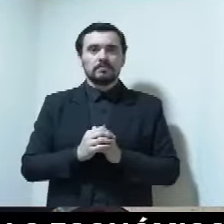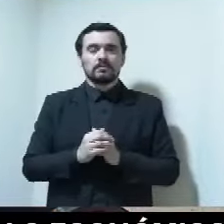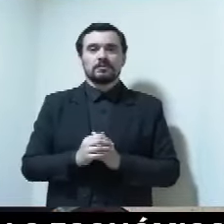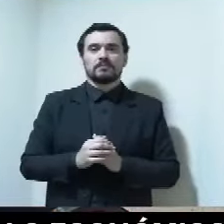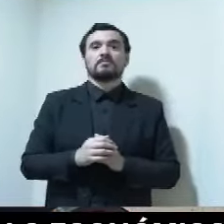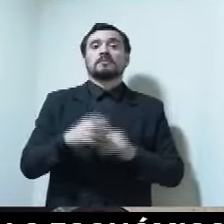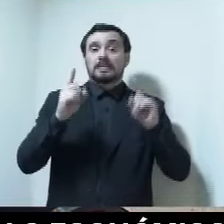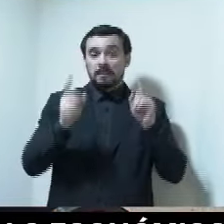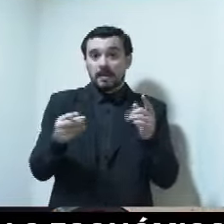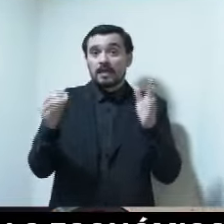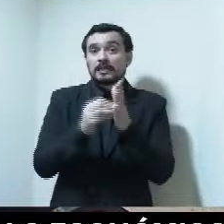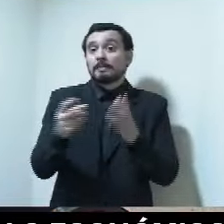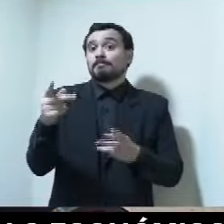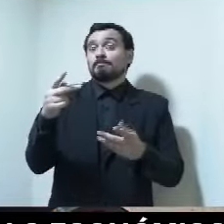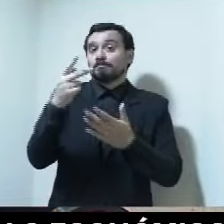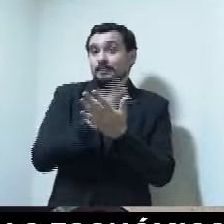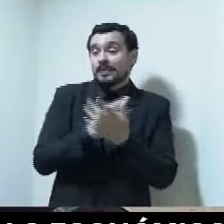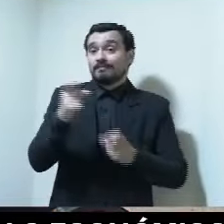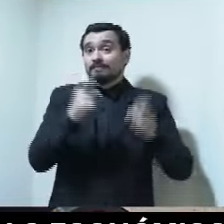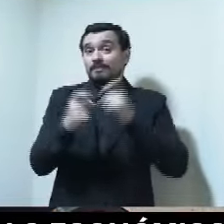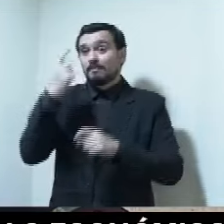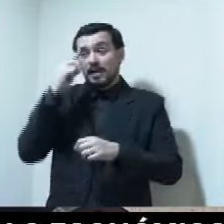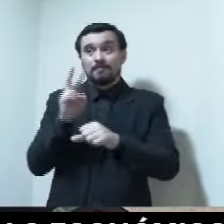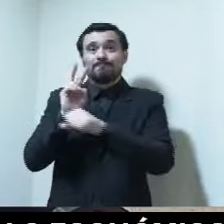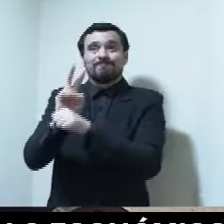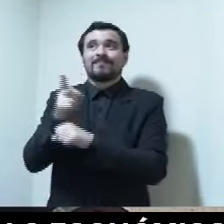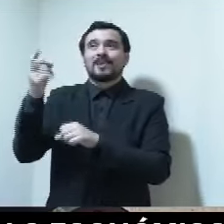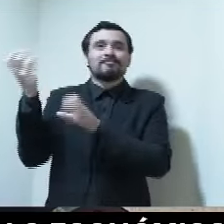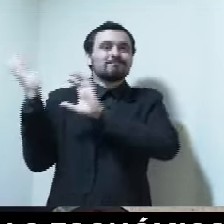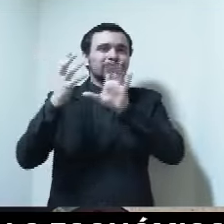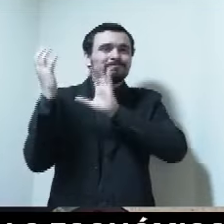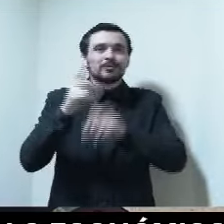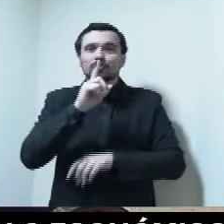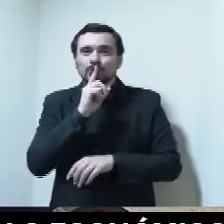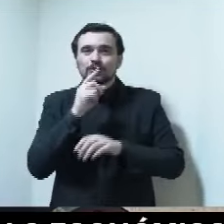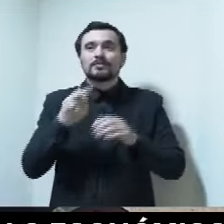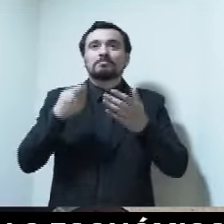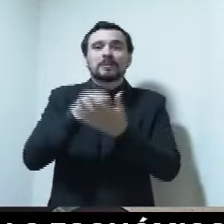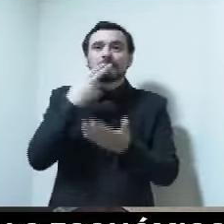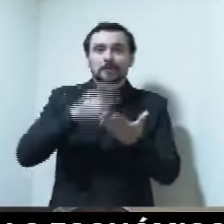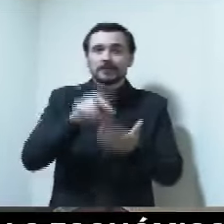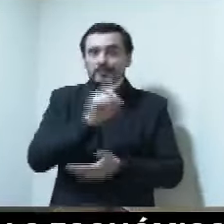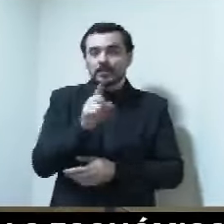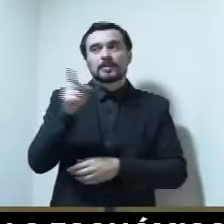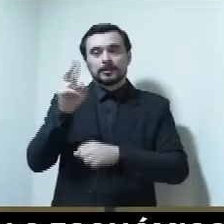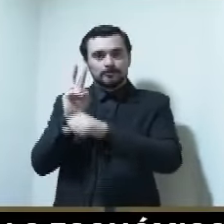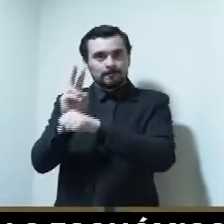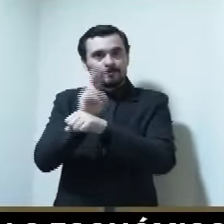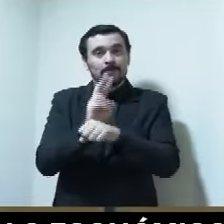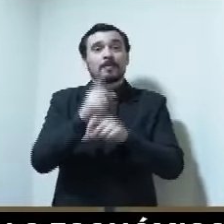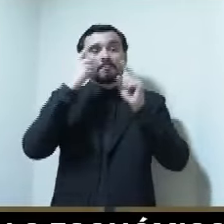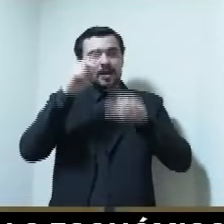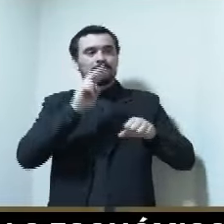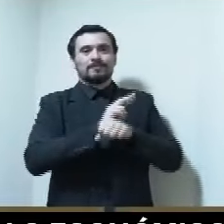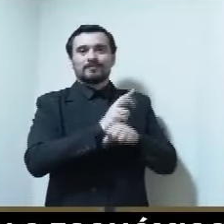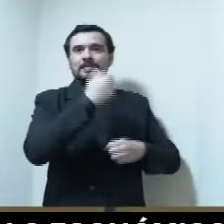la implementación del plan estratégico anticontrabando ha significado un importante perjuicio al contrabando para proteger a la industria nacional